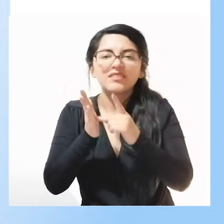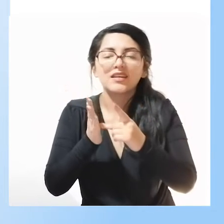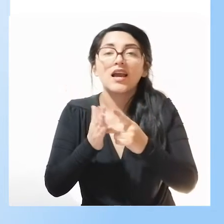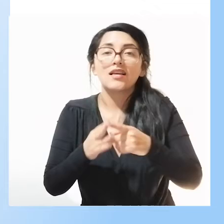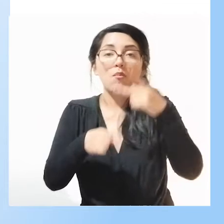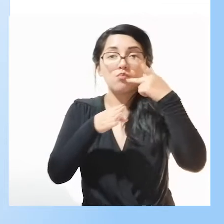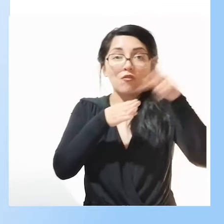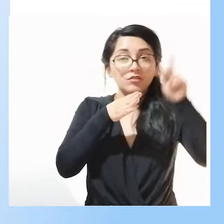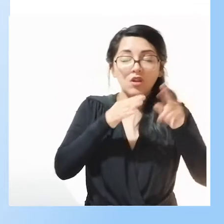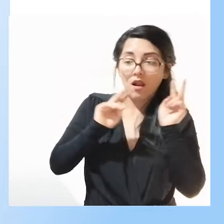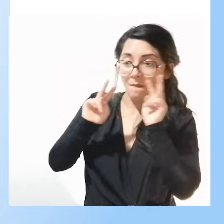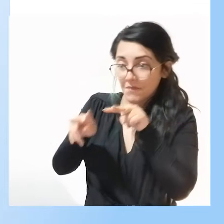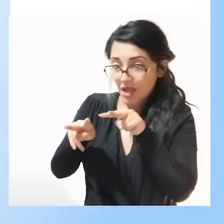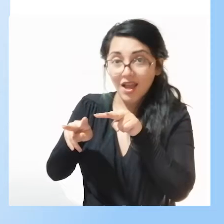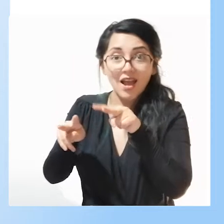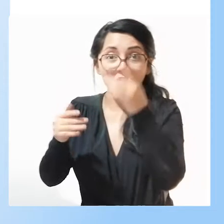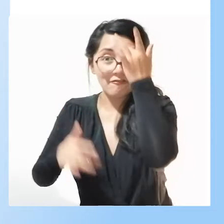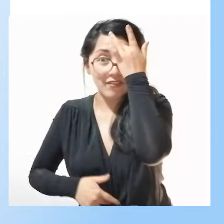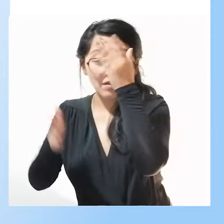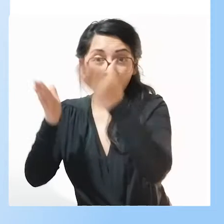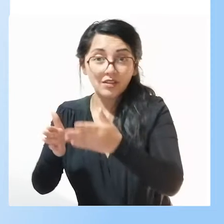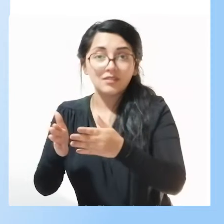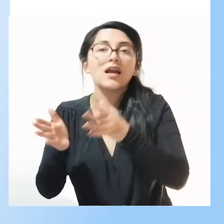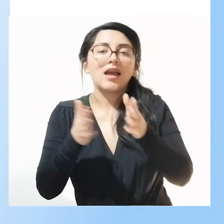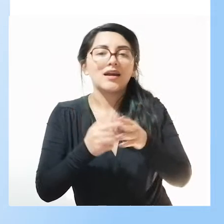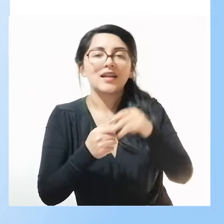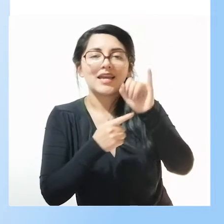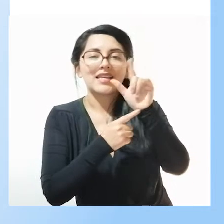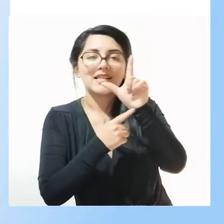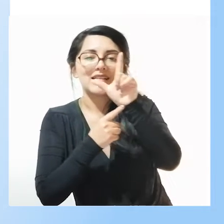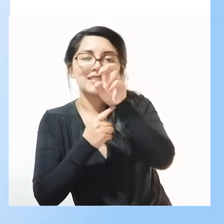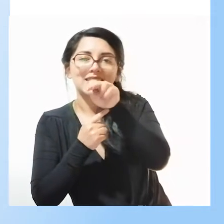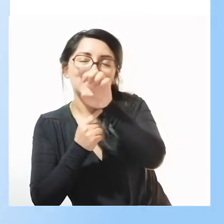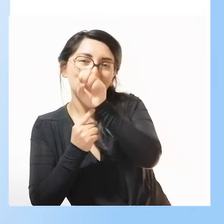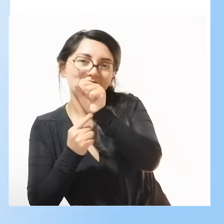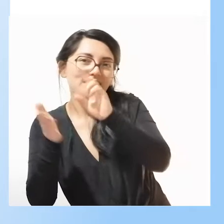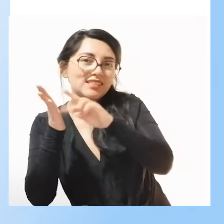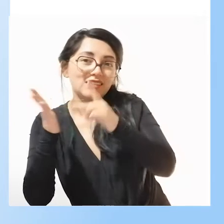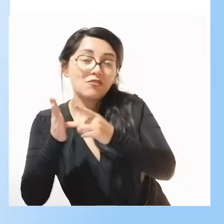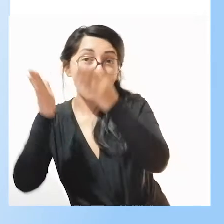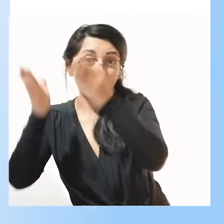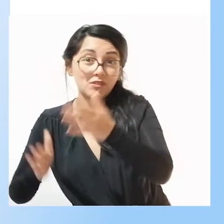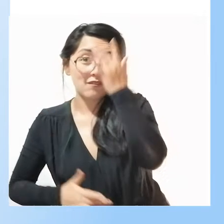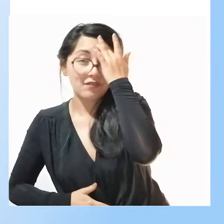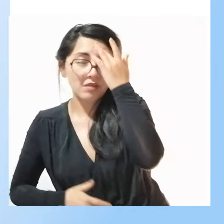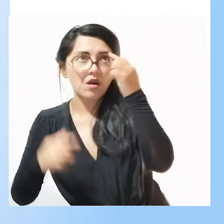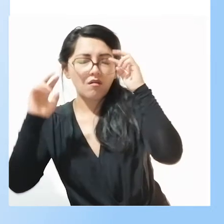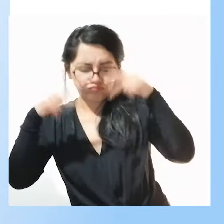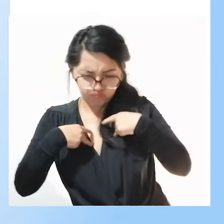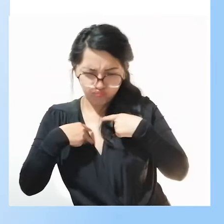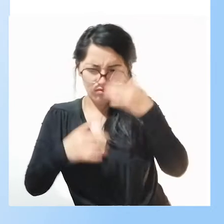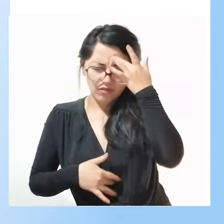paciente, illness es cómo percibe el paciente su propia enfermedad, porque es la persona que padece, y sickness